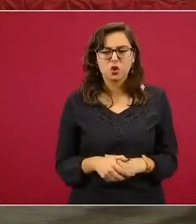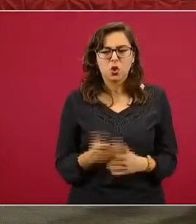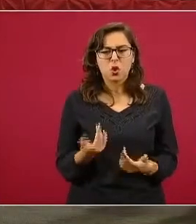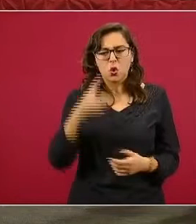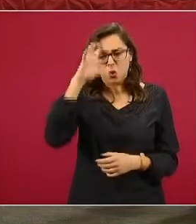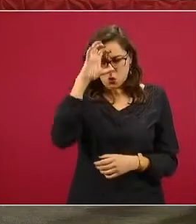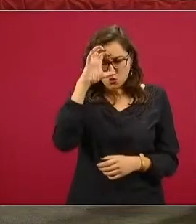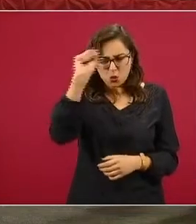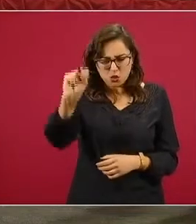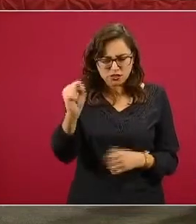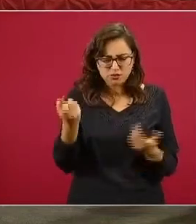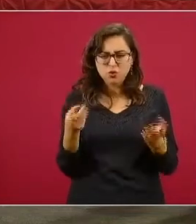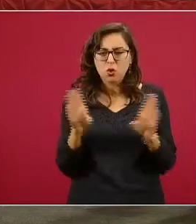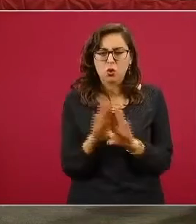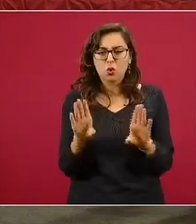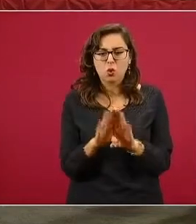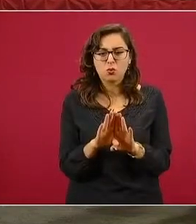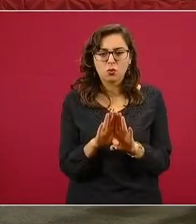concepto